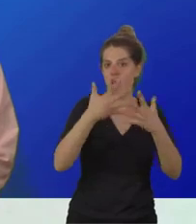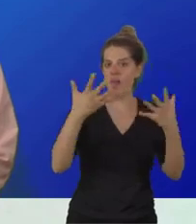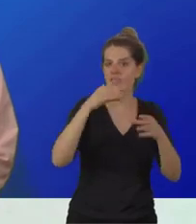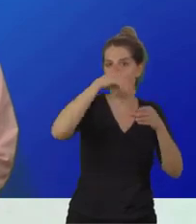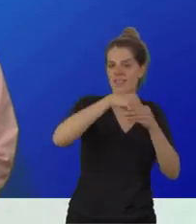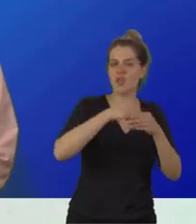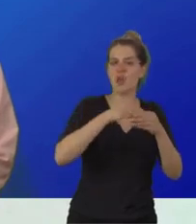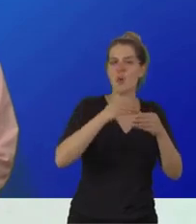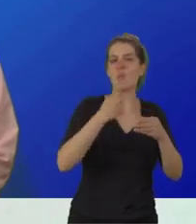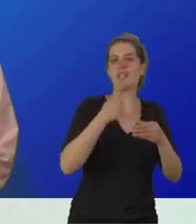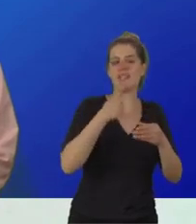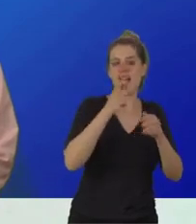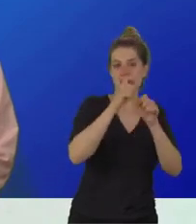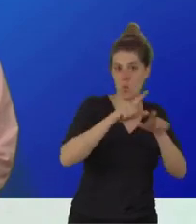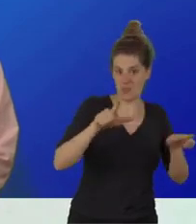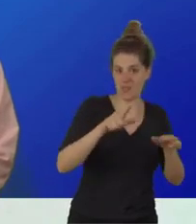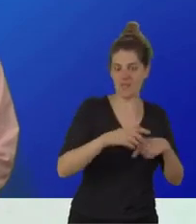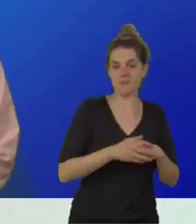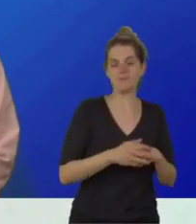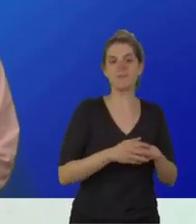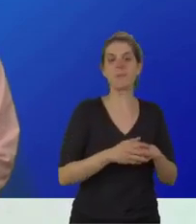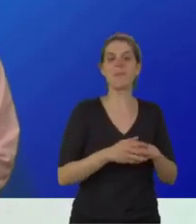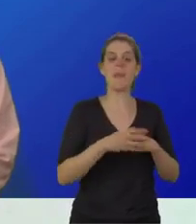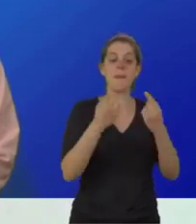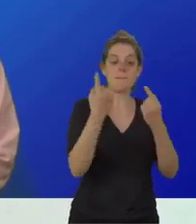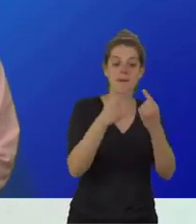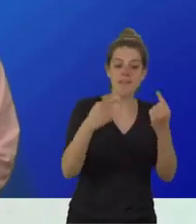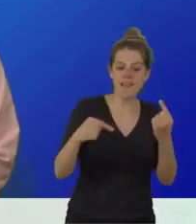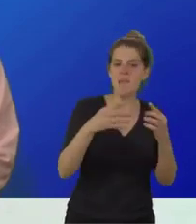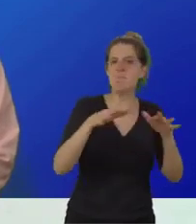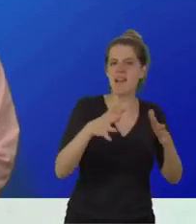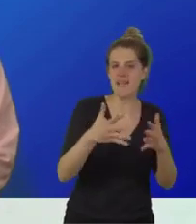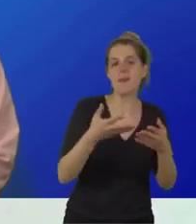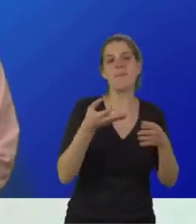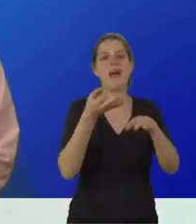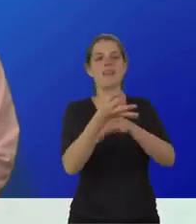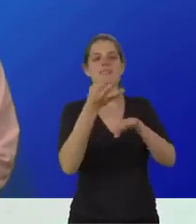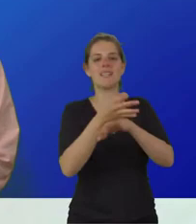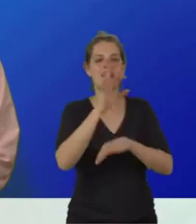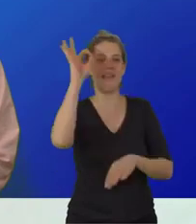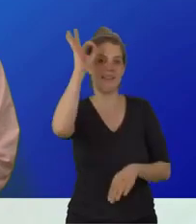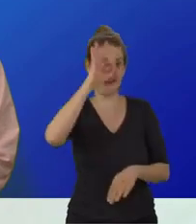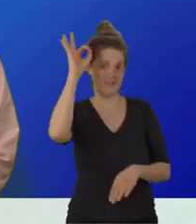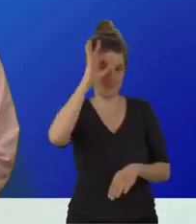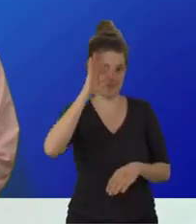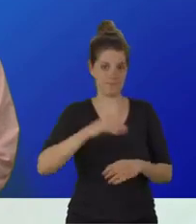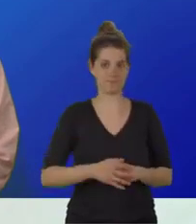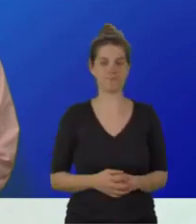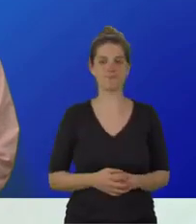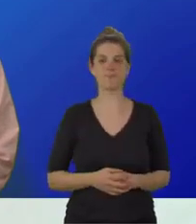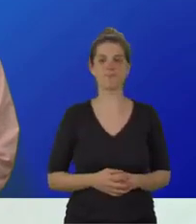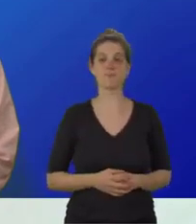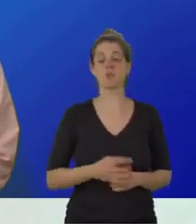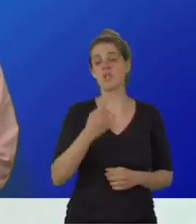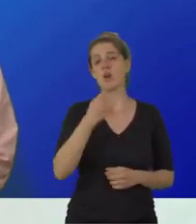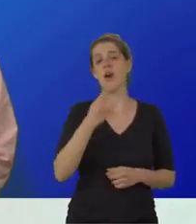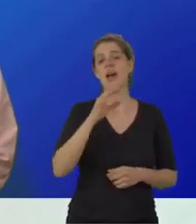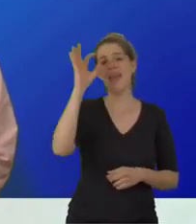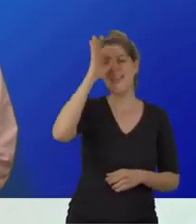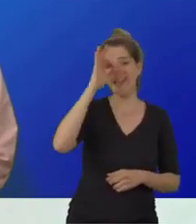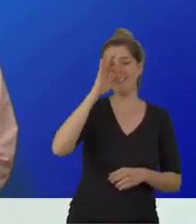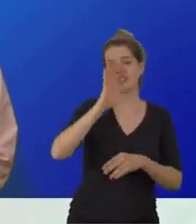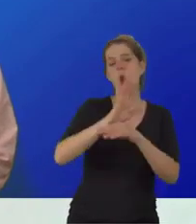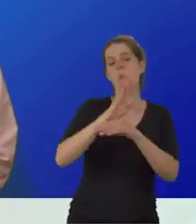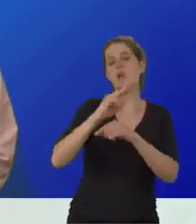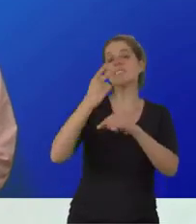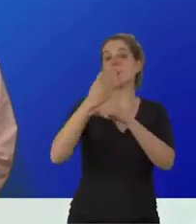la Dirección de Políticas Lingüísticas, materiales para la enseñanza del inglés, y voy a decir del inglés